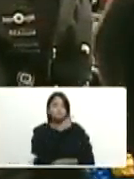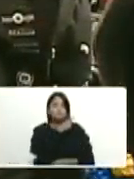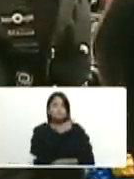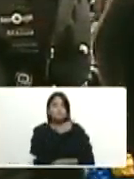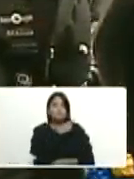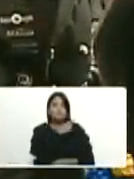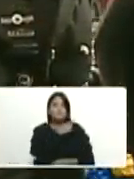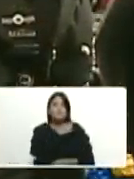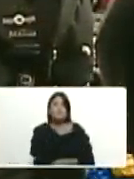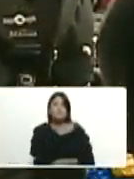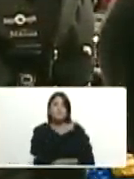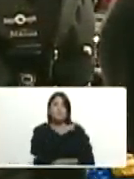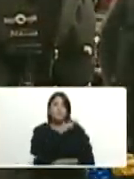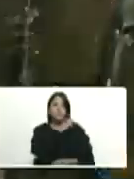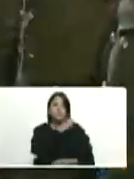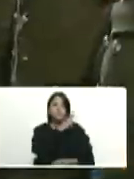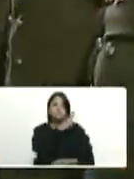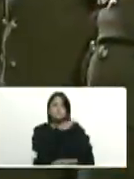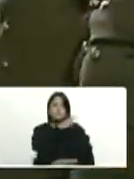Fuerza Armada Nacional Bolivariana.